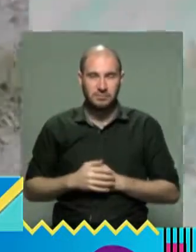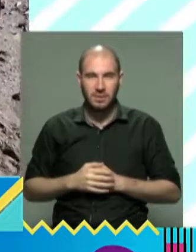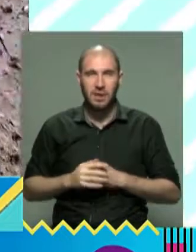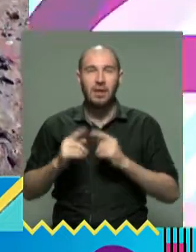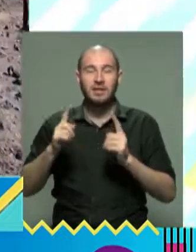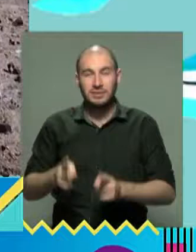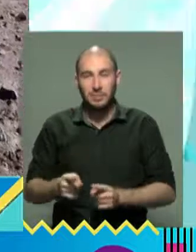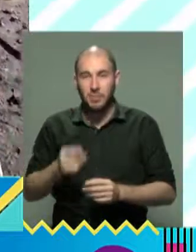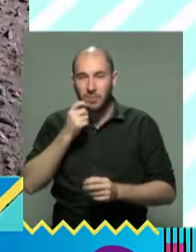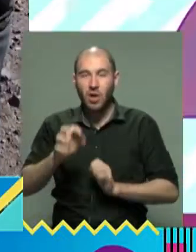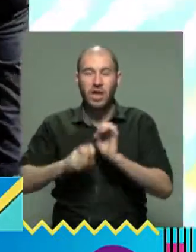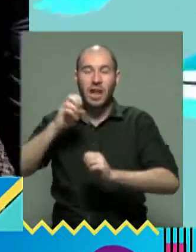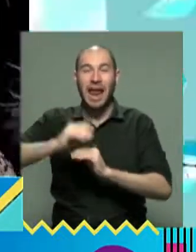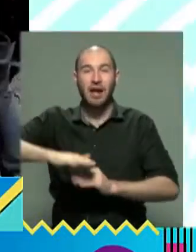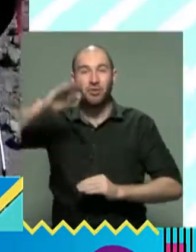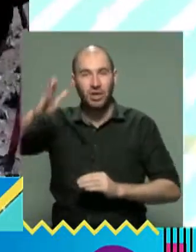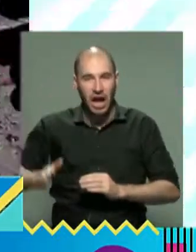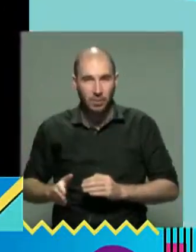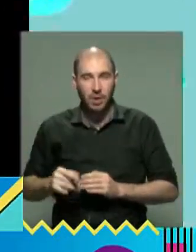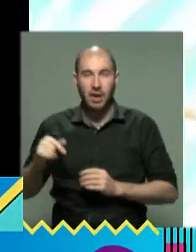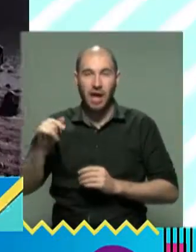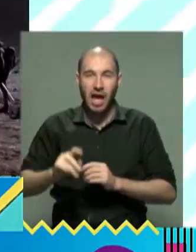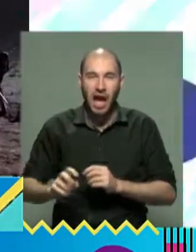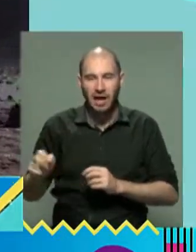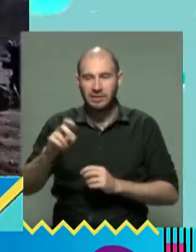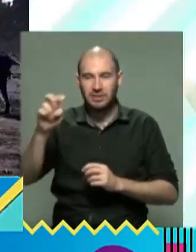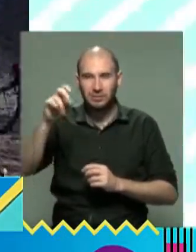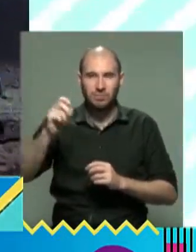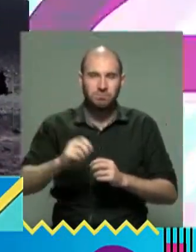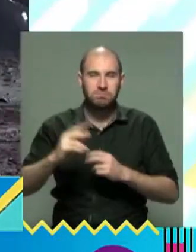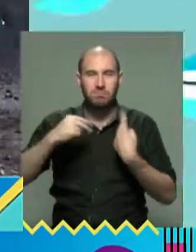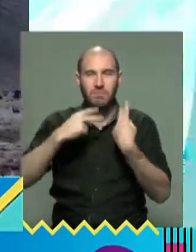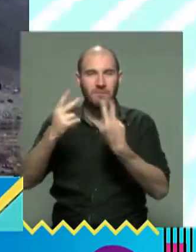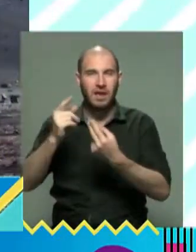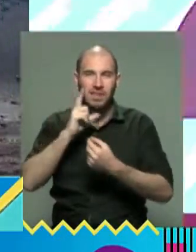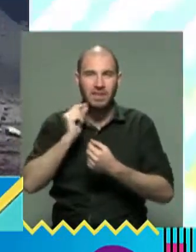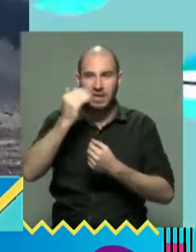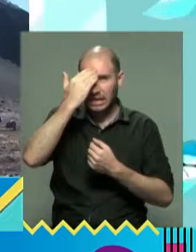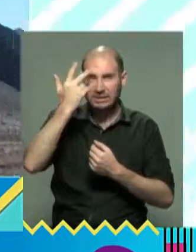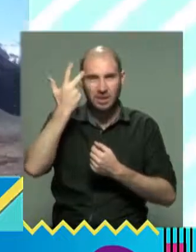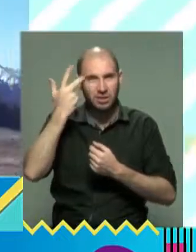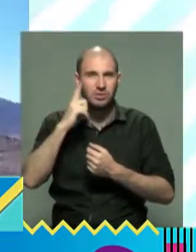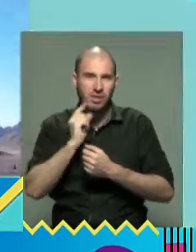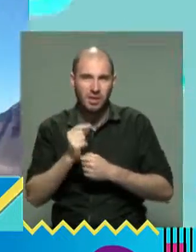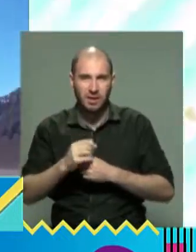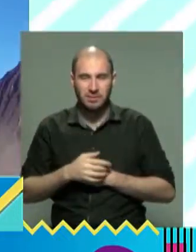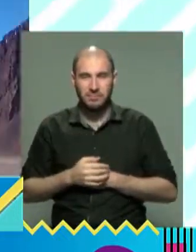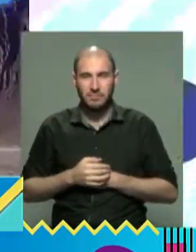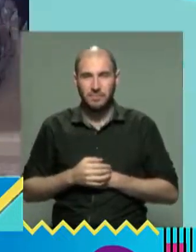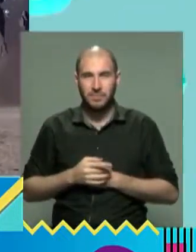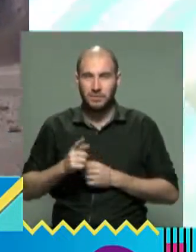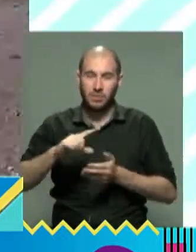hablar escaladas como, bueno, Aconcagua, que ya son ascensos de expediciones de 15 a 18 días